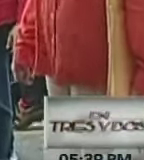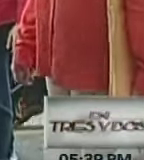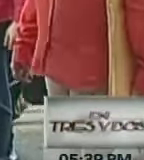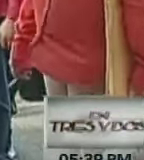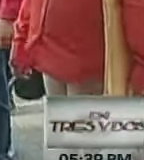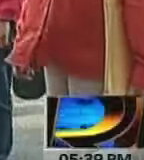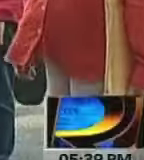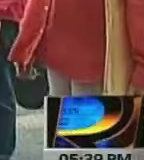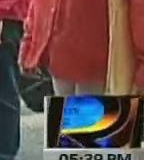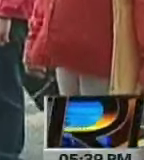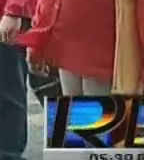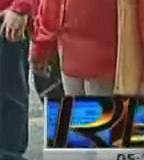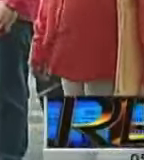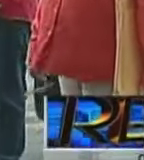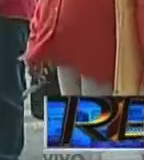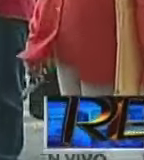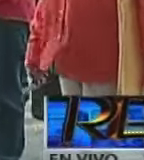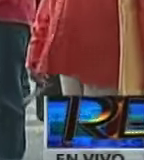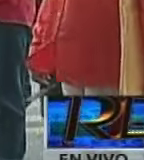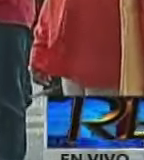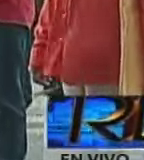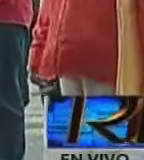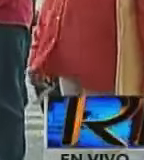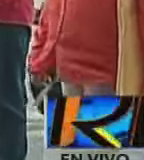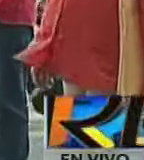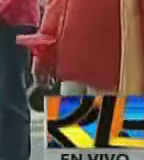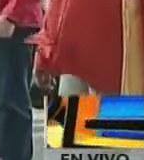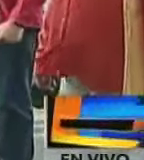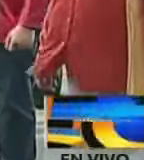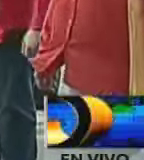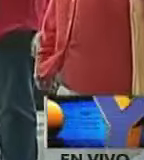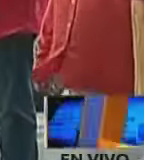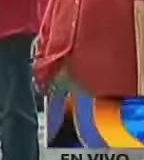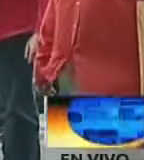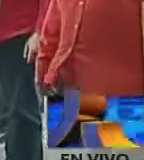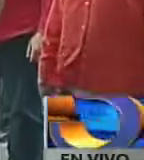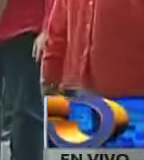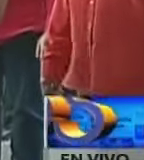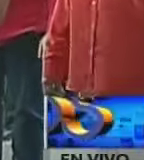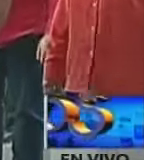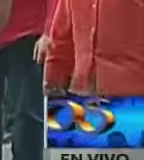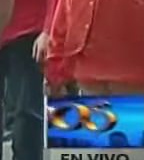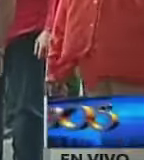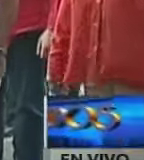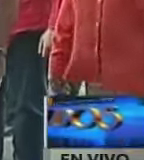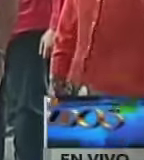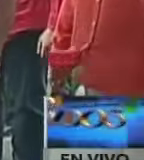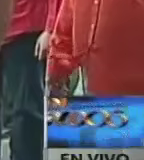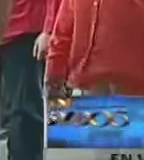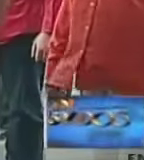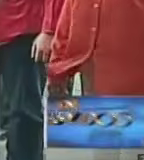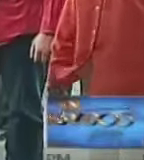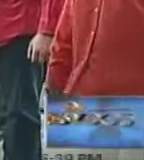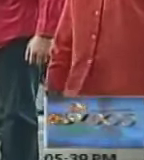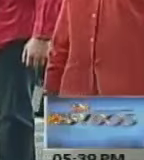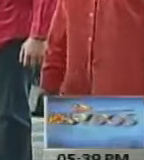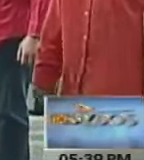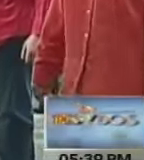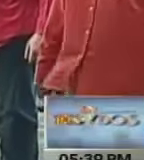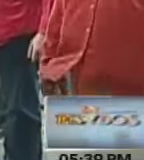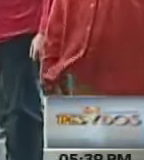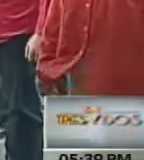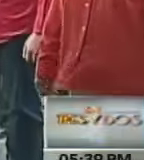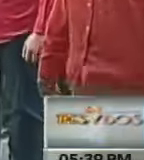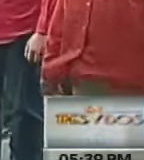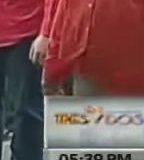que suman en total 453 emprendimientos que hacen parte de este nuevo sistema